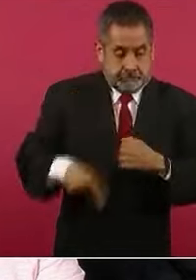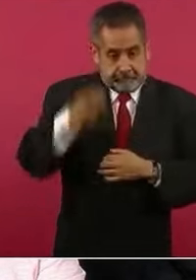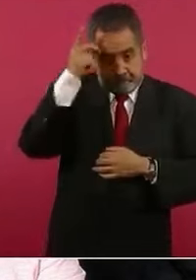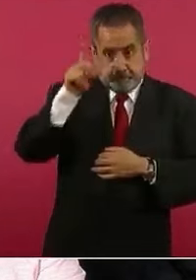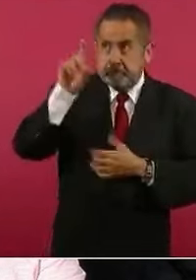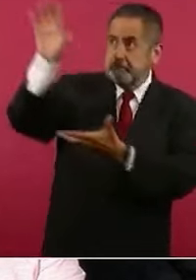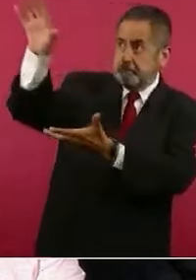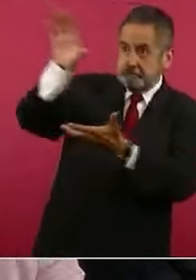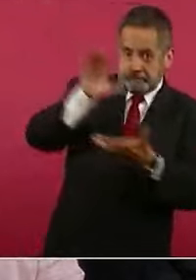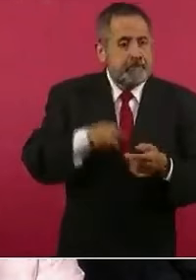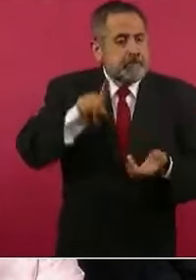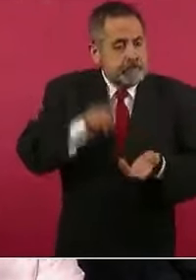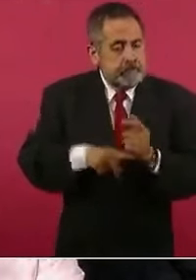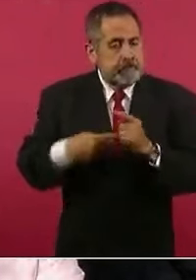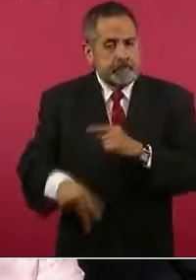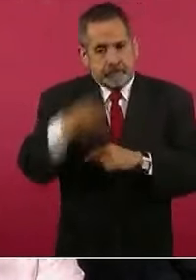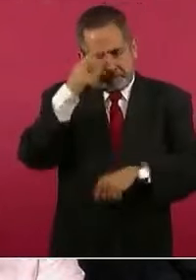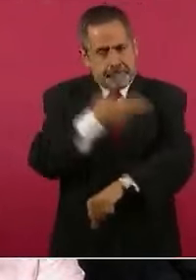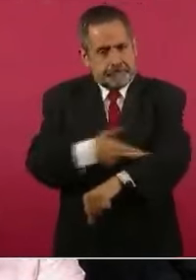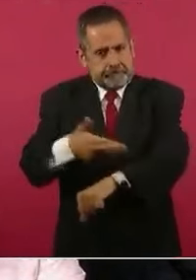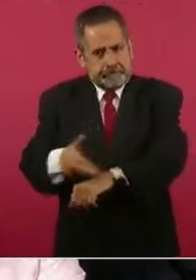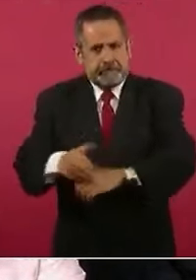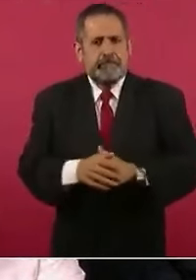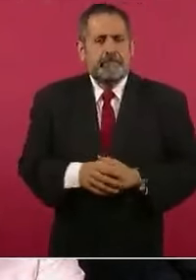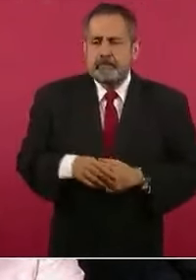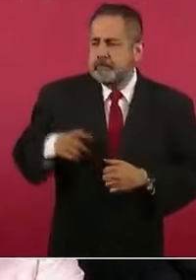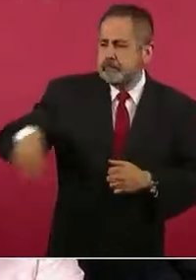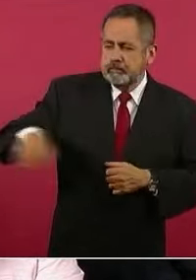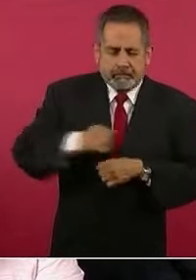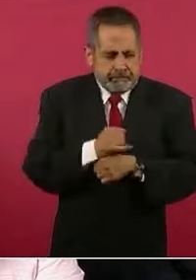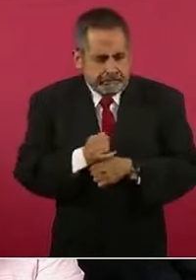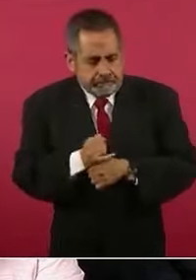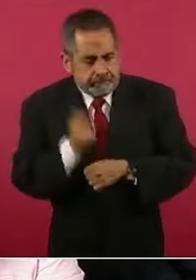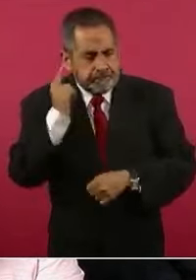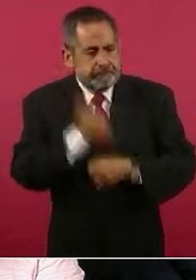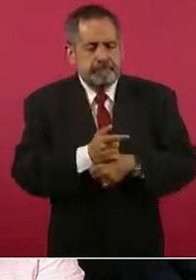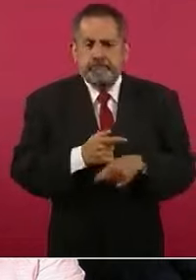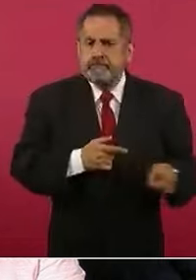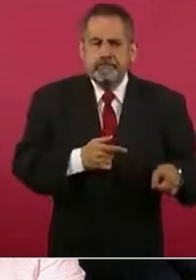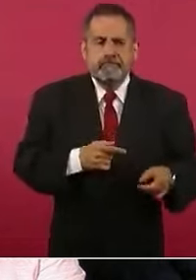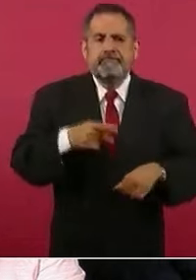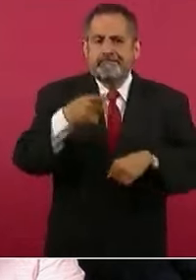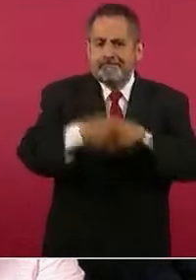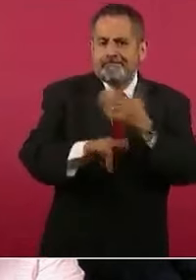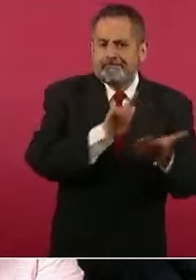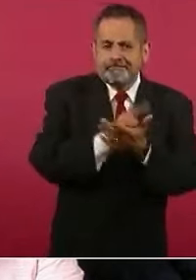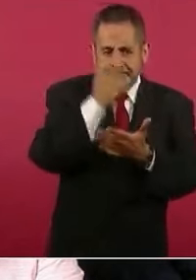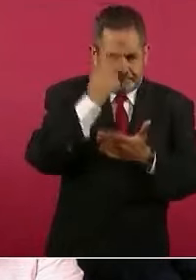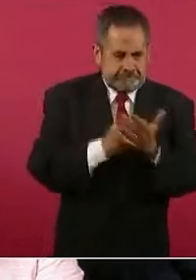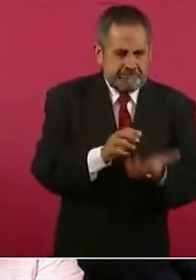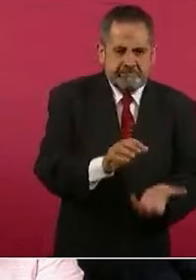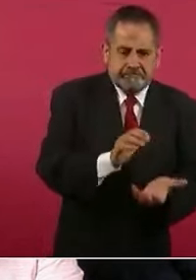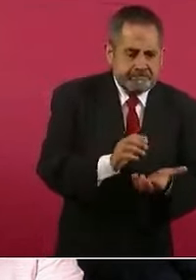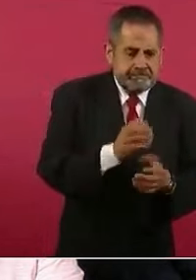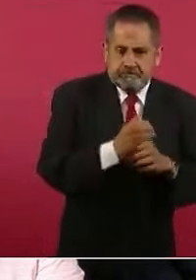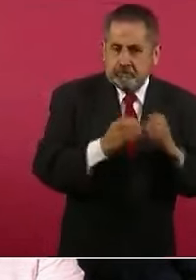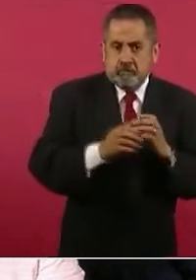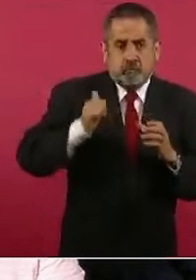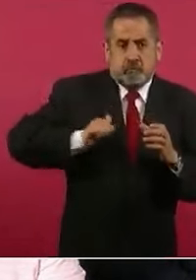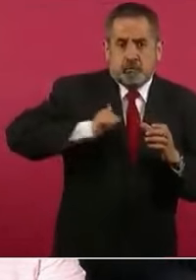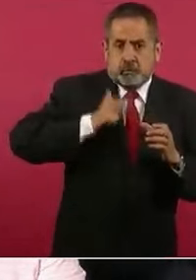el interior del país. Quienes me han hecho llegar la investigación ven con preocupación cómo este delito sigue en aumento y en fechas recientes se